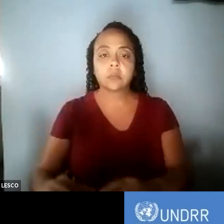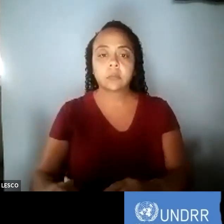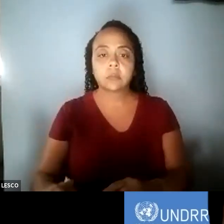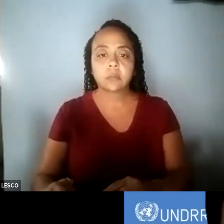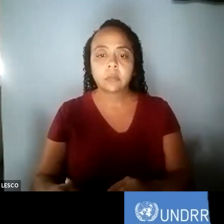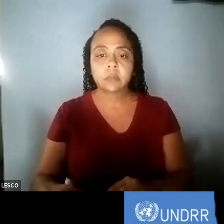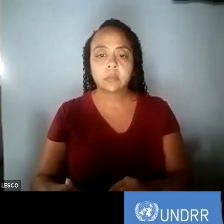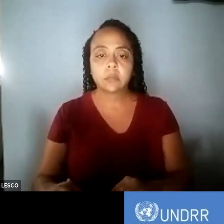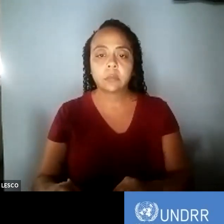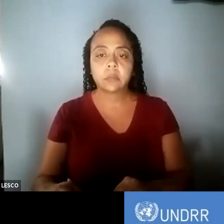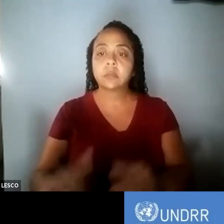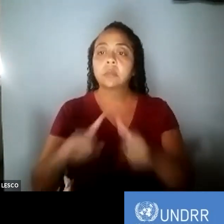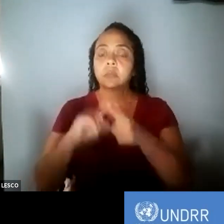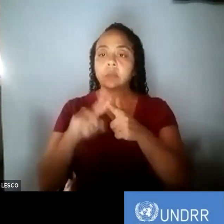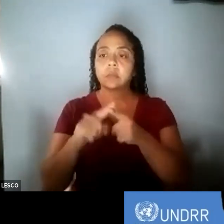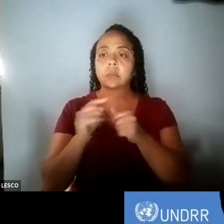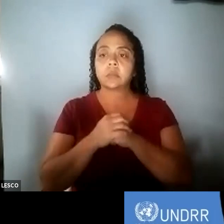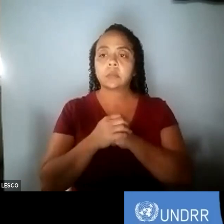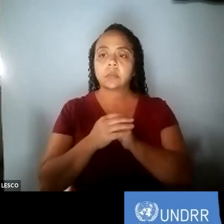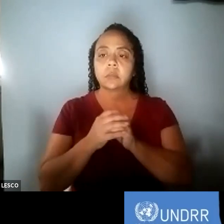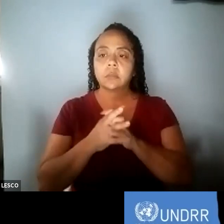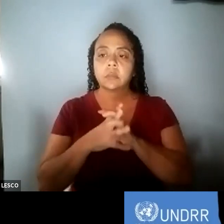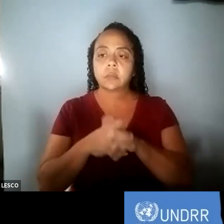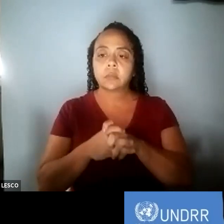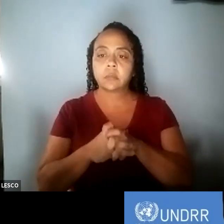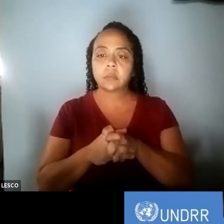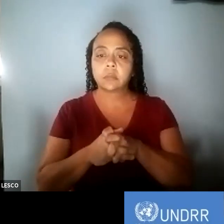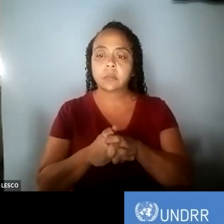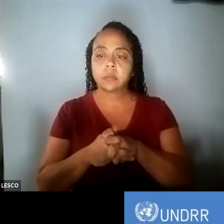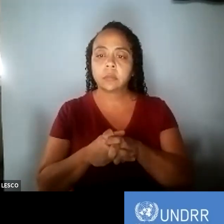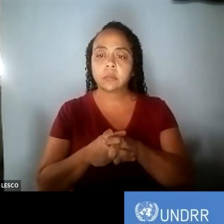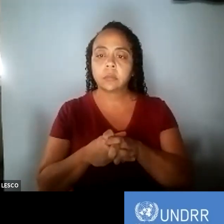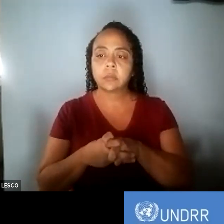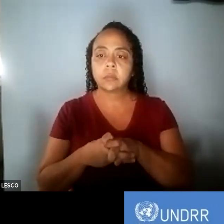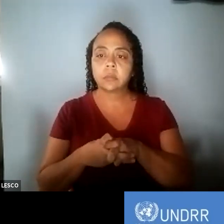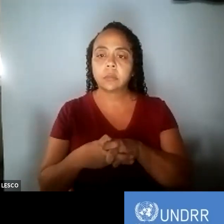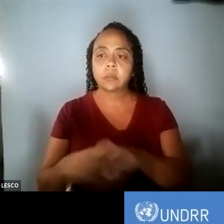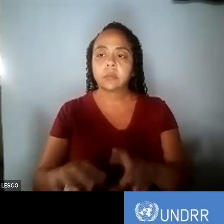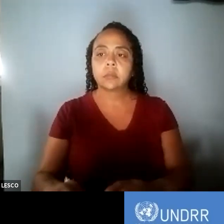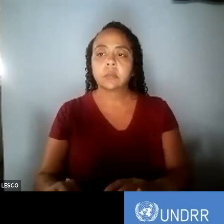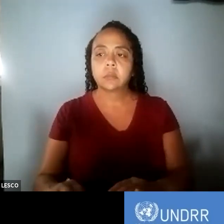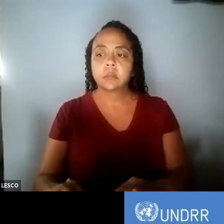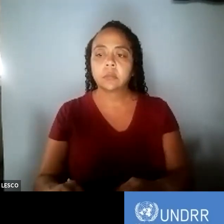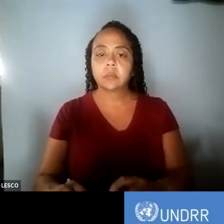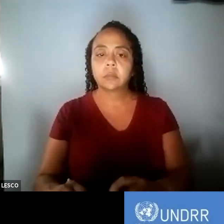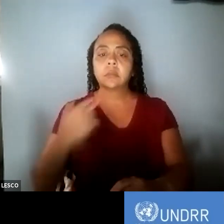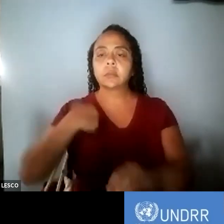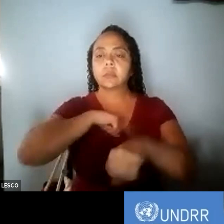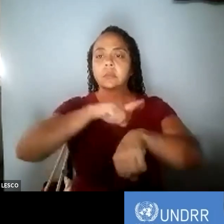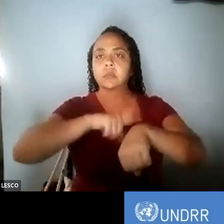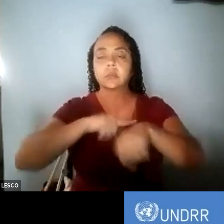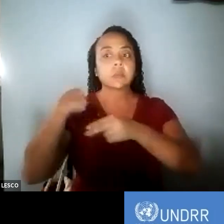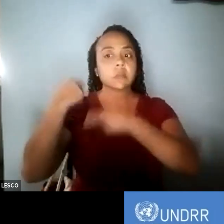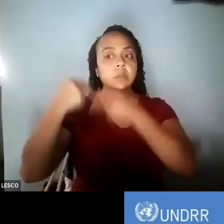entonces confío en que es un gran llamado atención que estamos en un momento histórico en donde